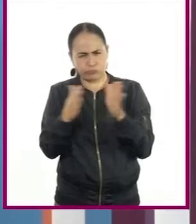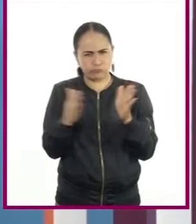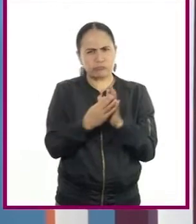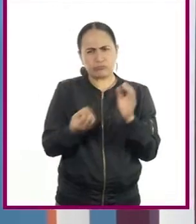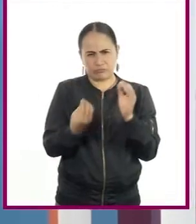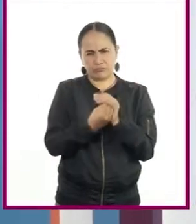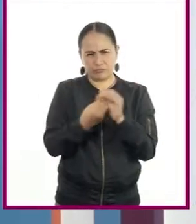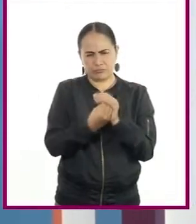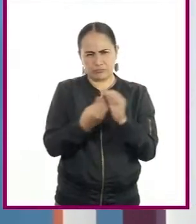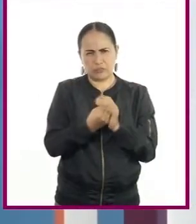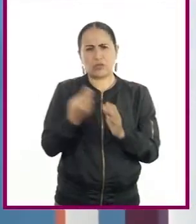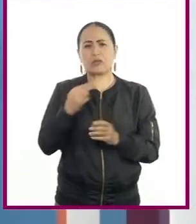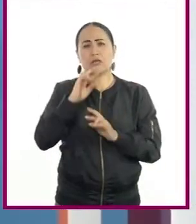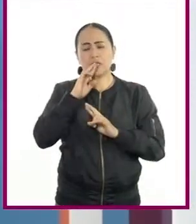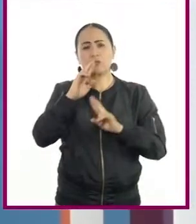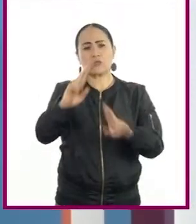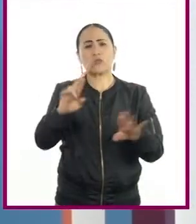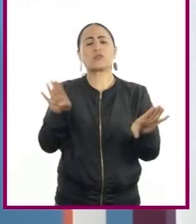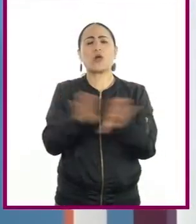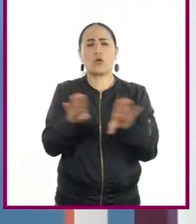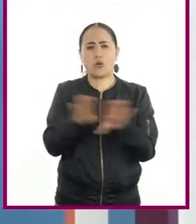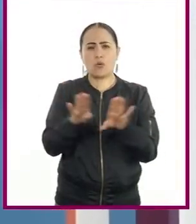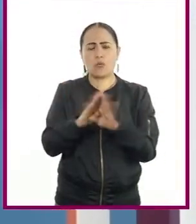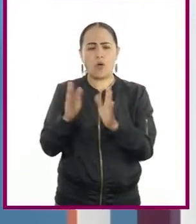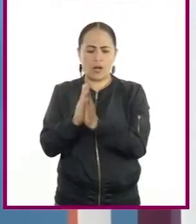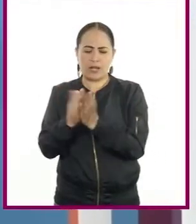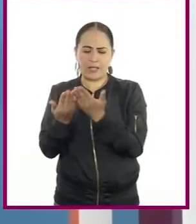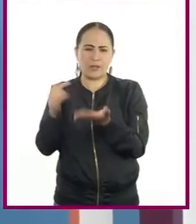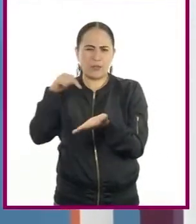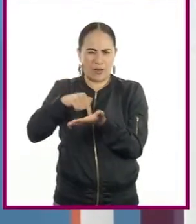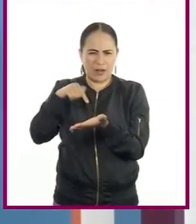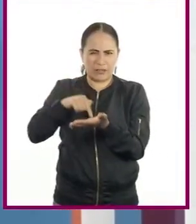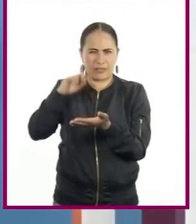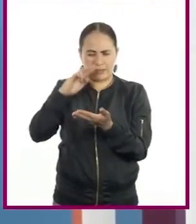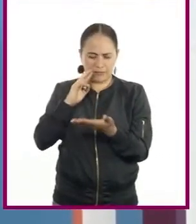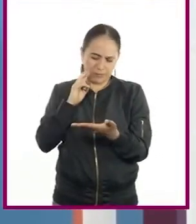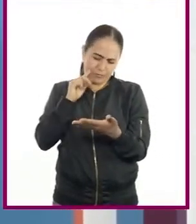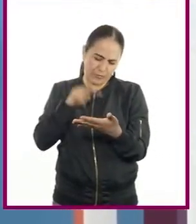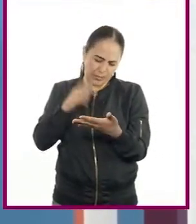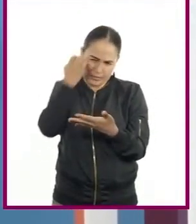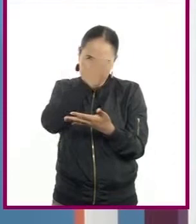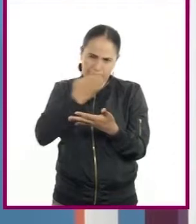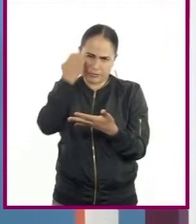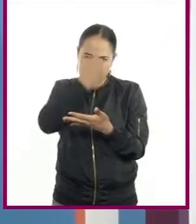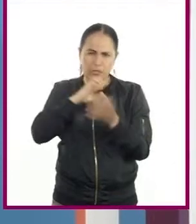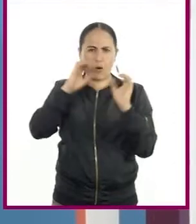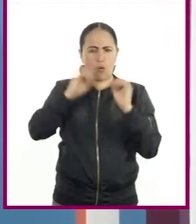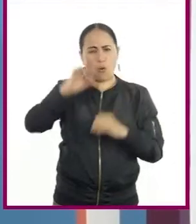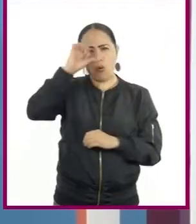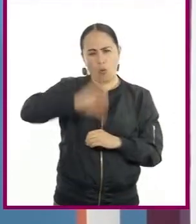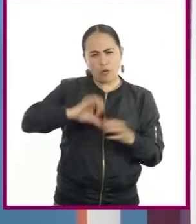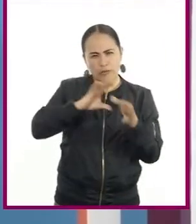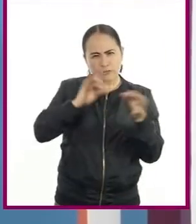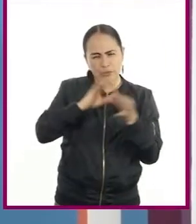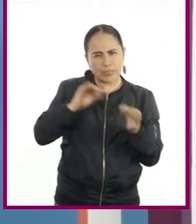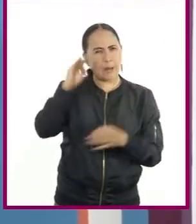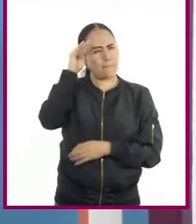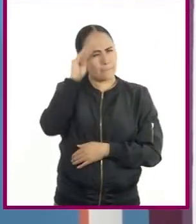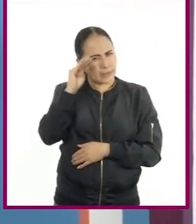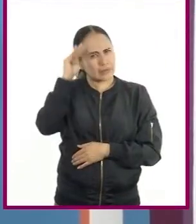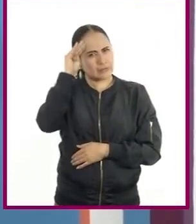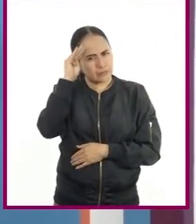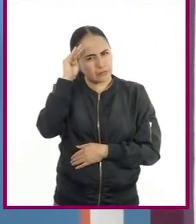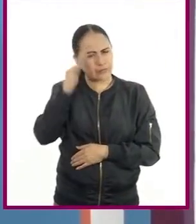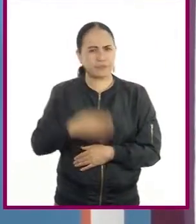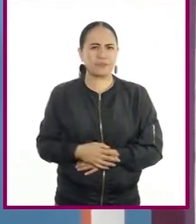Estas las pueden resolver al revisar su libro de texto o al reflexionar en torno a lo expuesto aquí, ya que